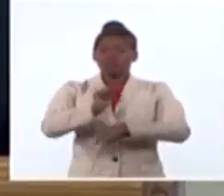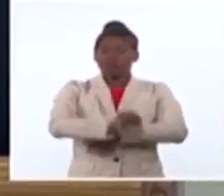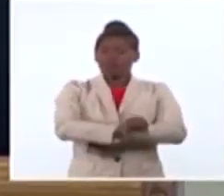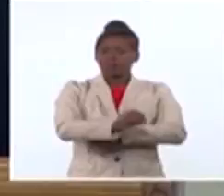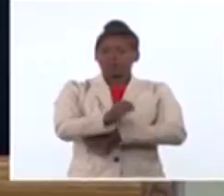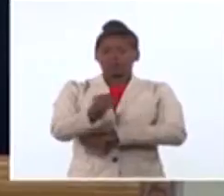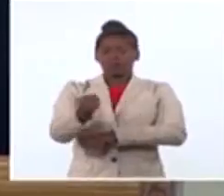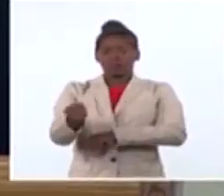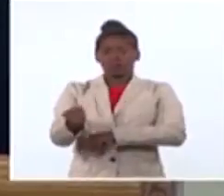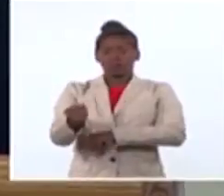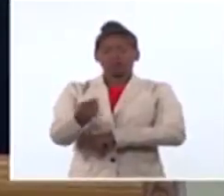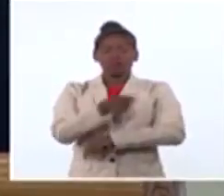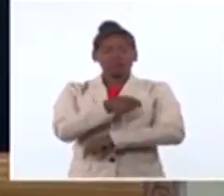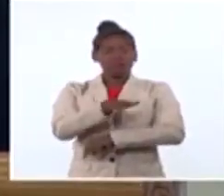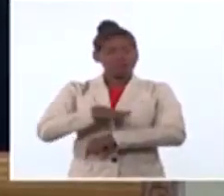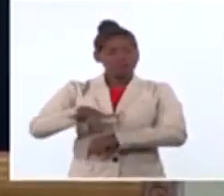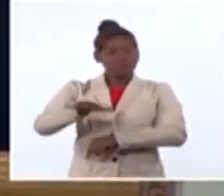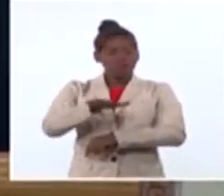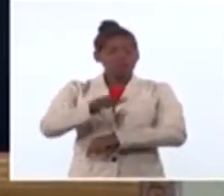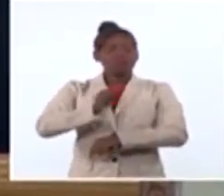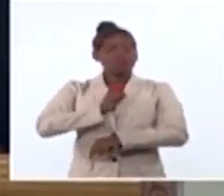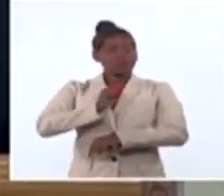contra nuestro país.